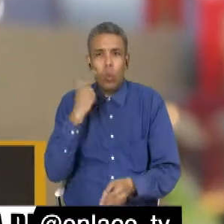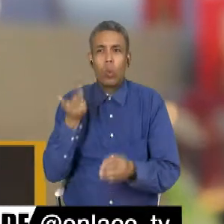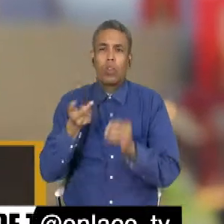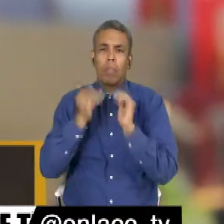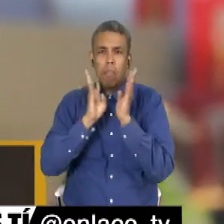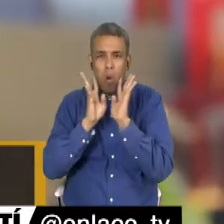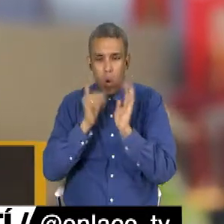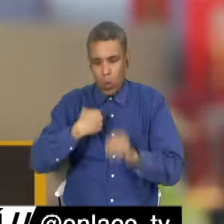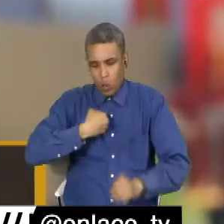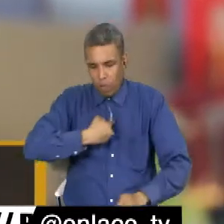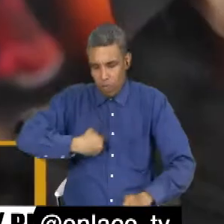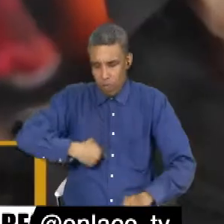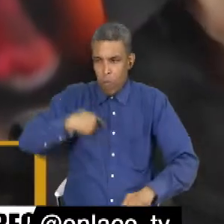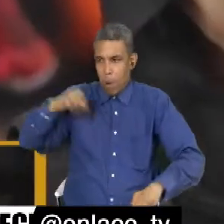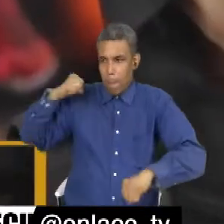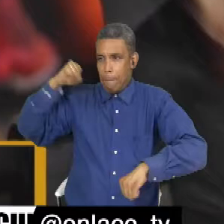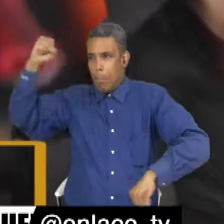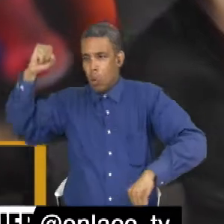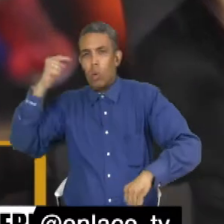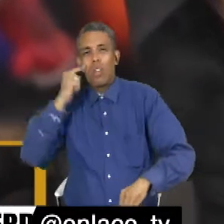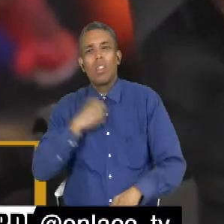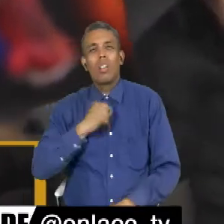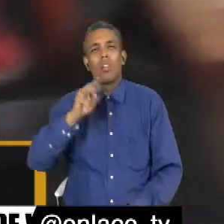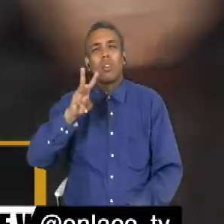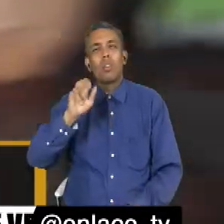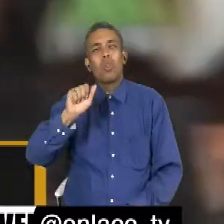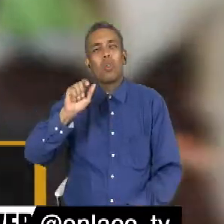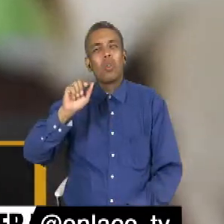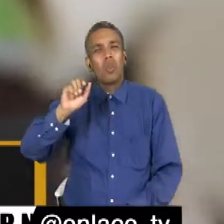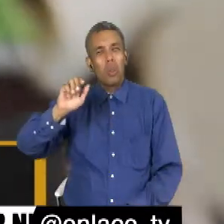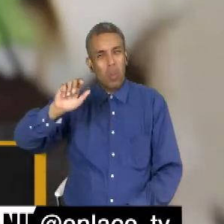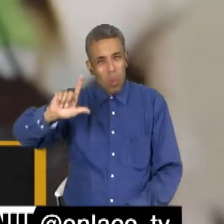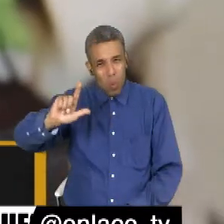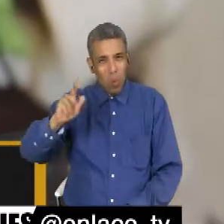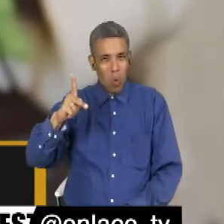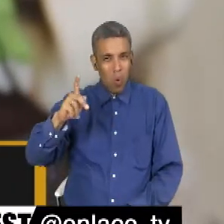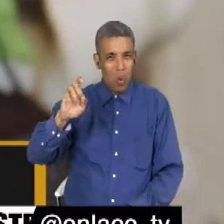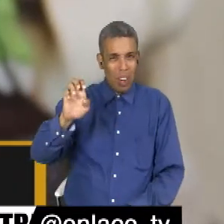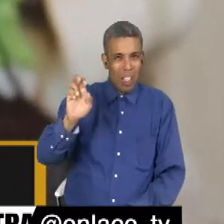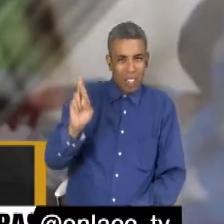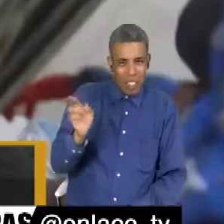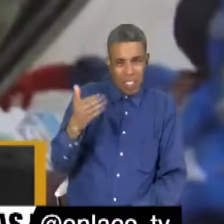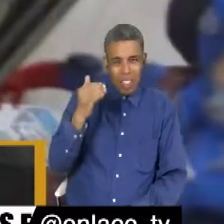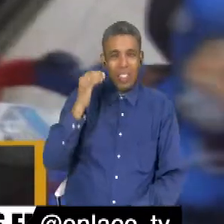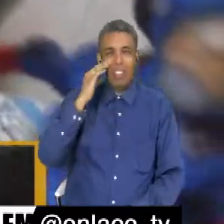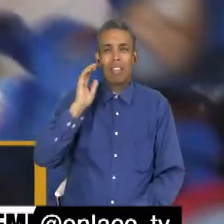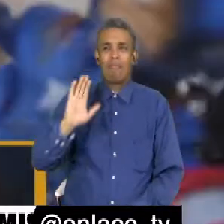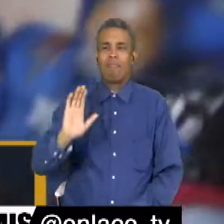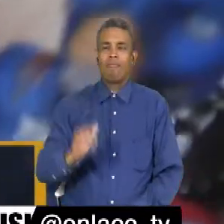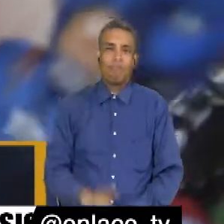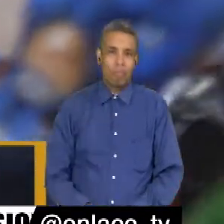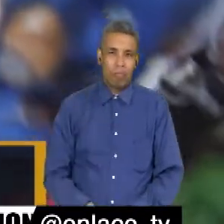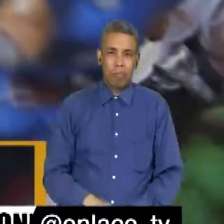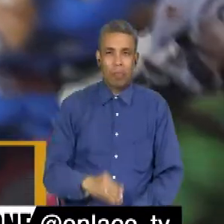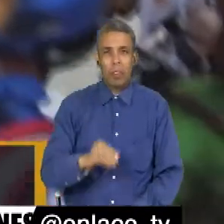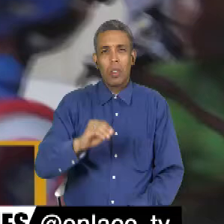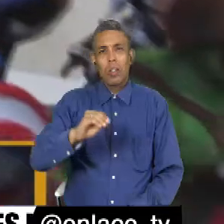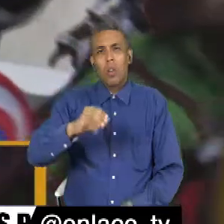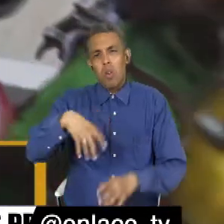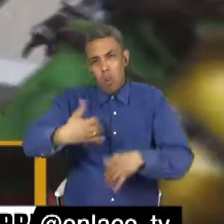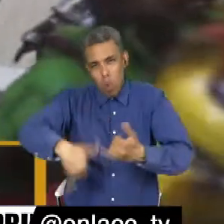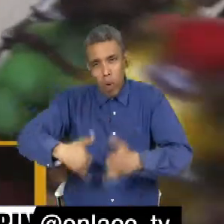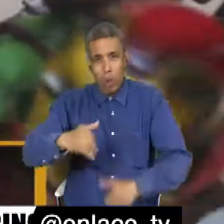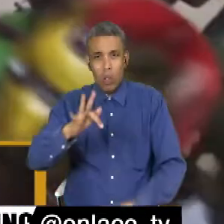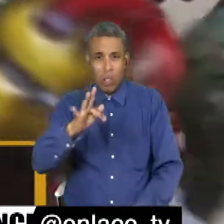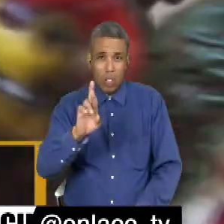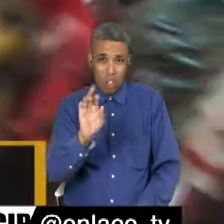Dead, Juego de Tronos. Casi todas las series me gustan realmente. De todos los